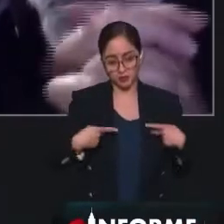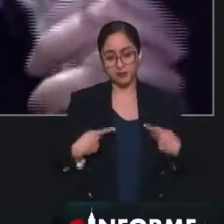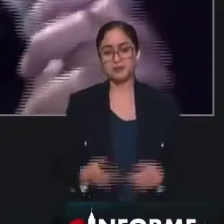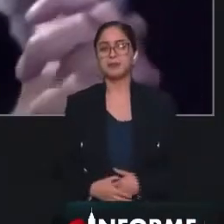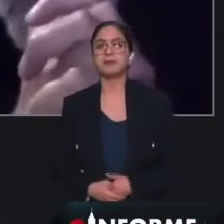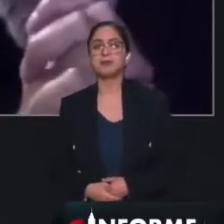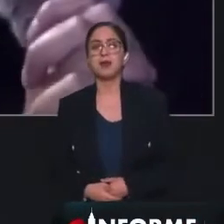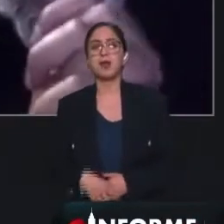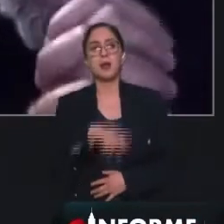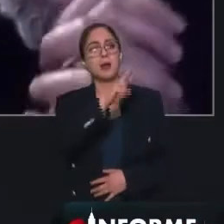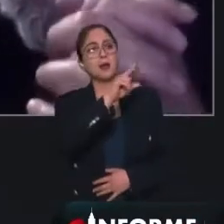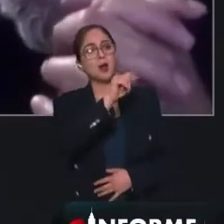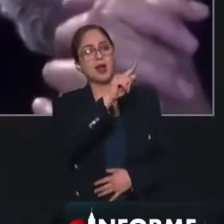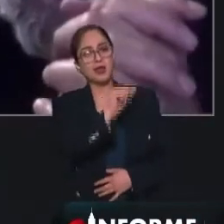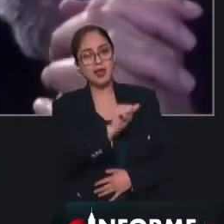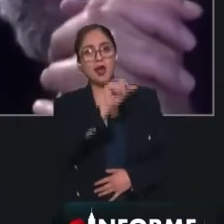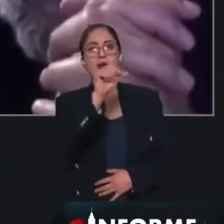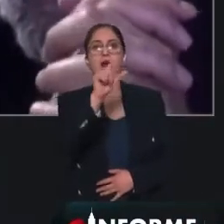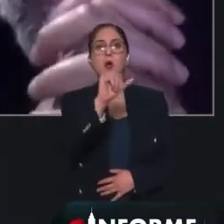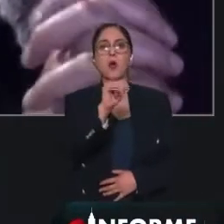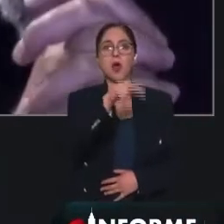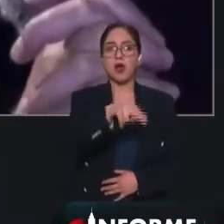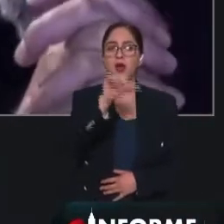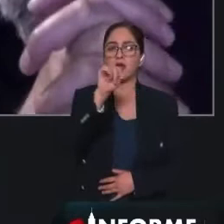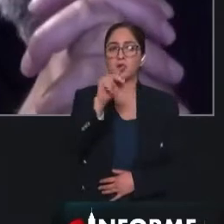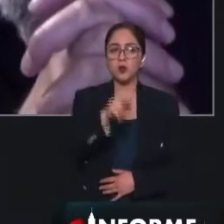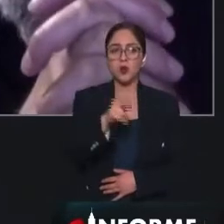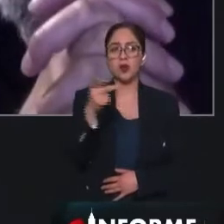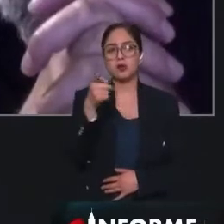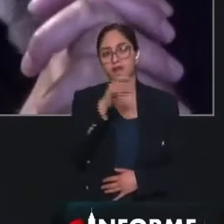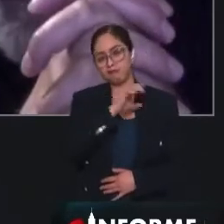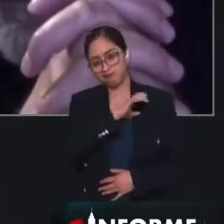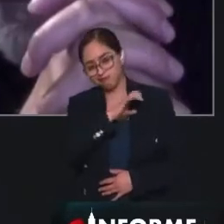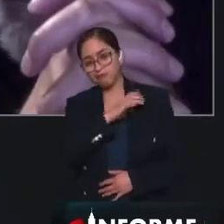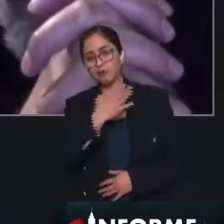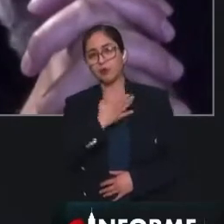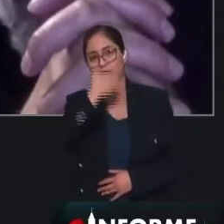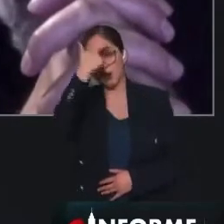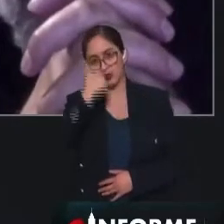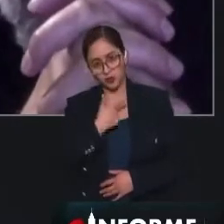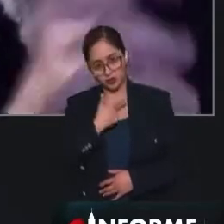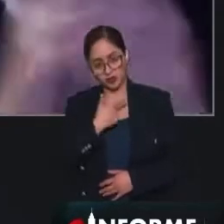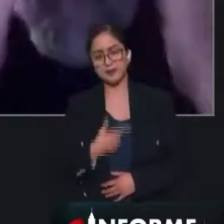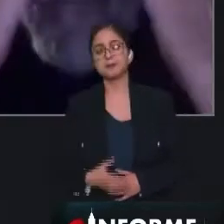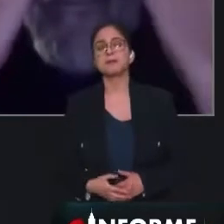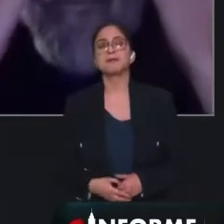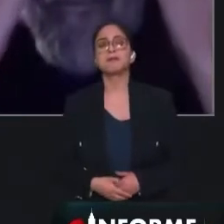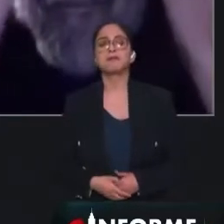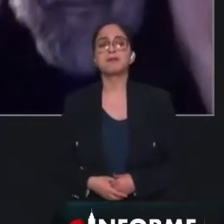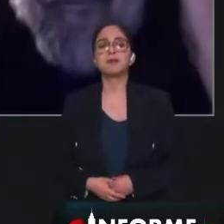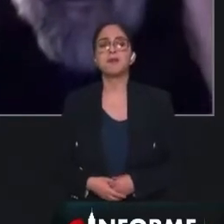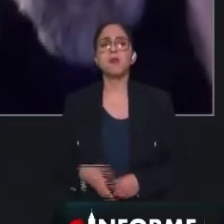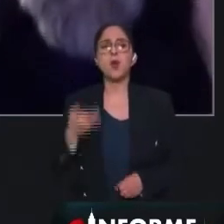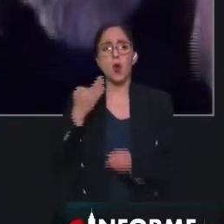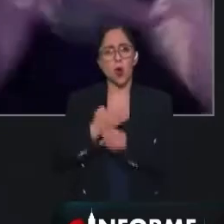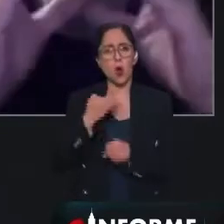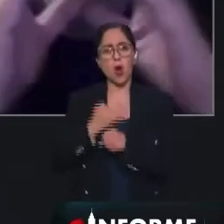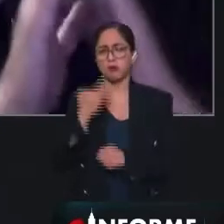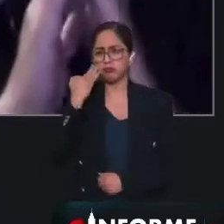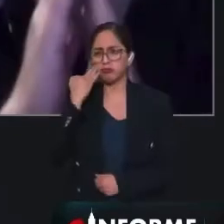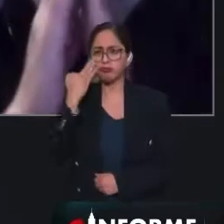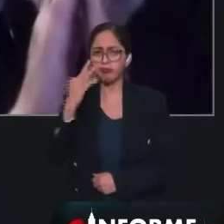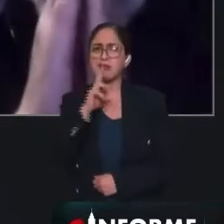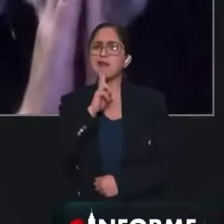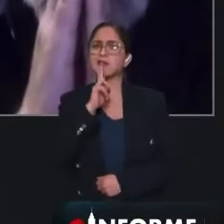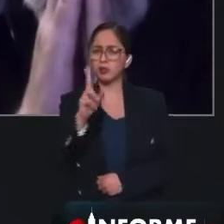Juan, buenas noches. Bueno, pues a ver, están ahí los resultados de la encuesta, pero más allá de la encuesta, pues les